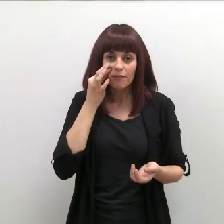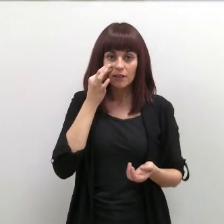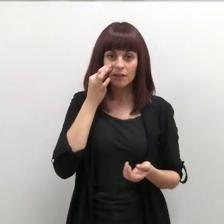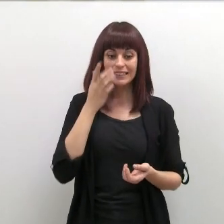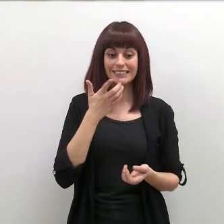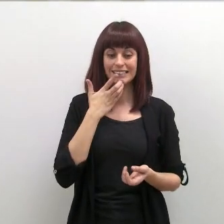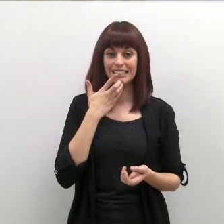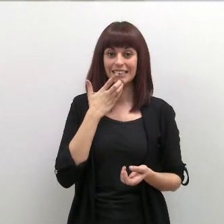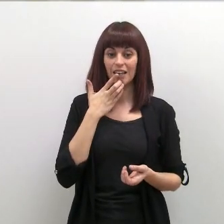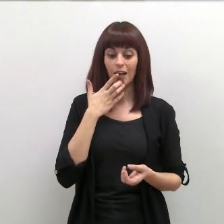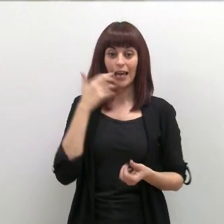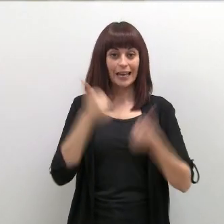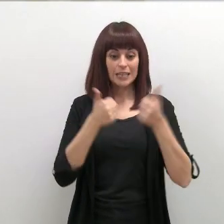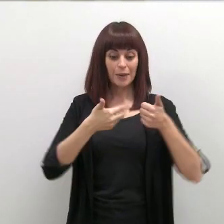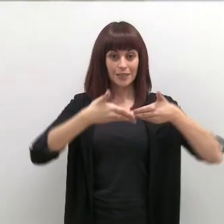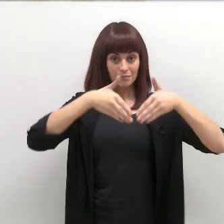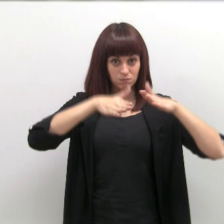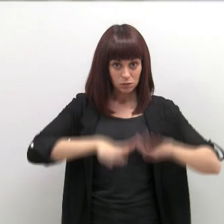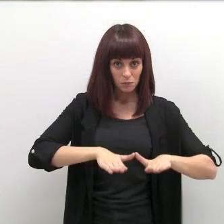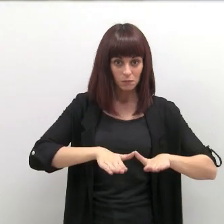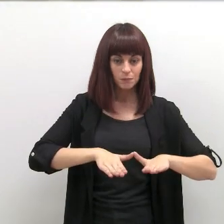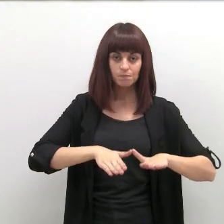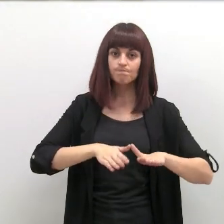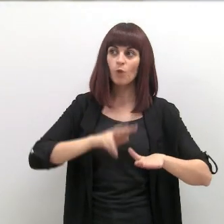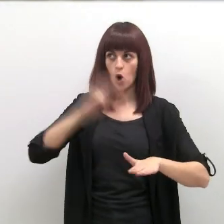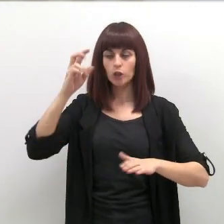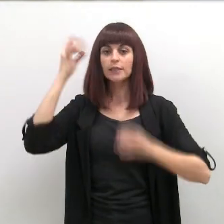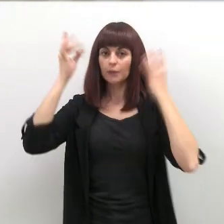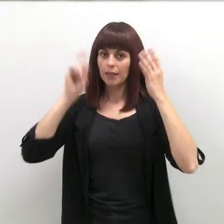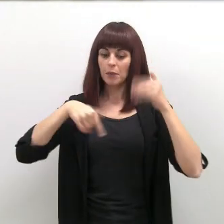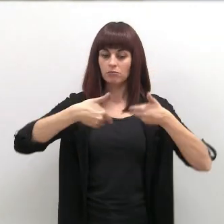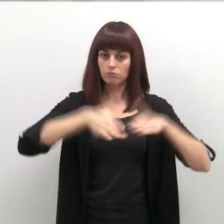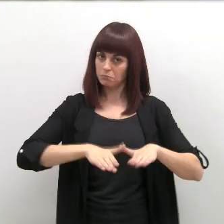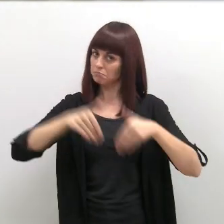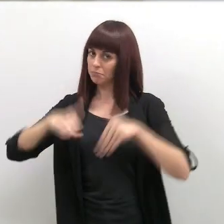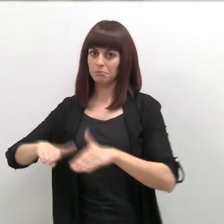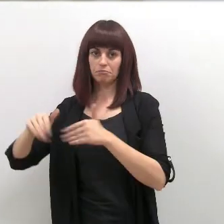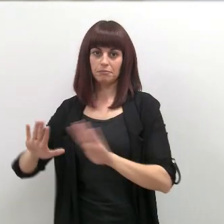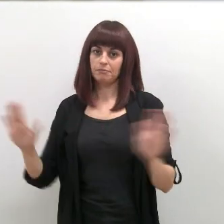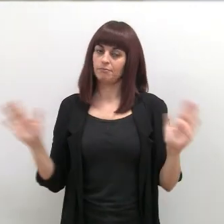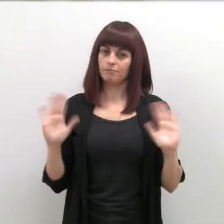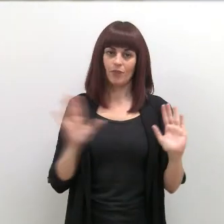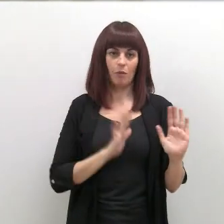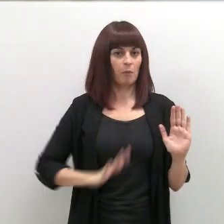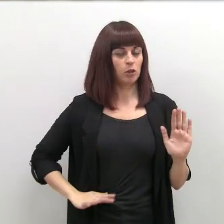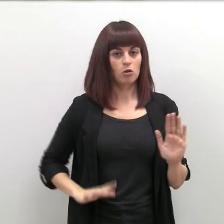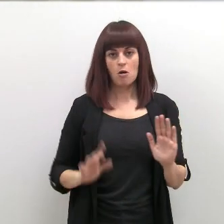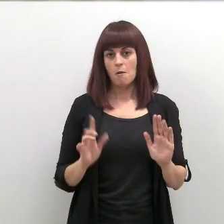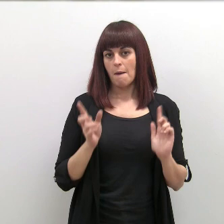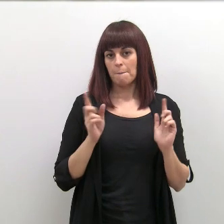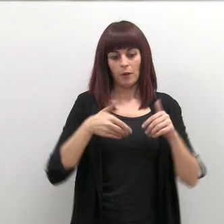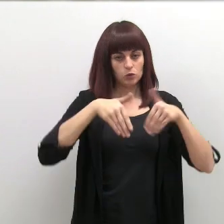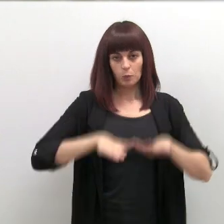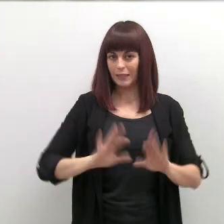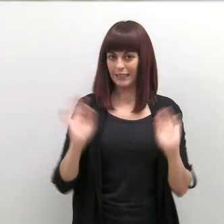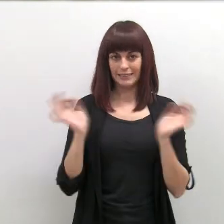si suspendiéramos los exámenes, tendríamos que suspender muchas otras actividades. O sea que no vamos a entrar en este momento